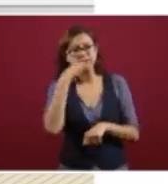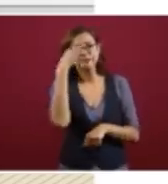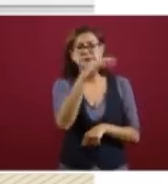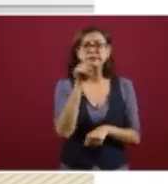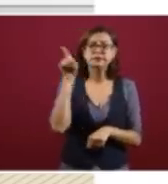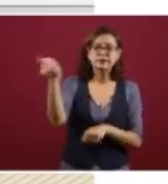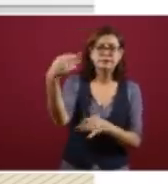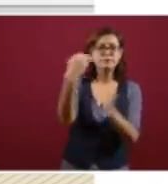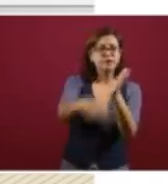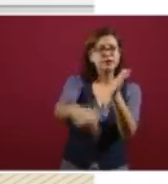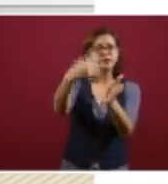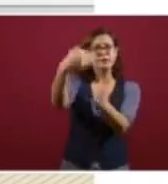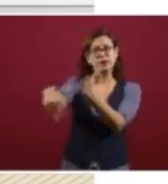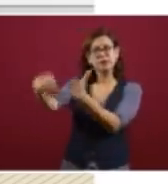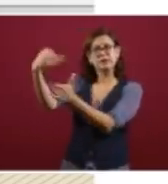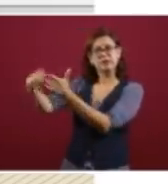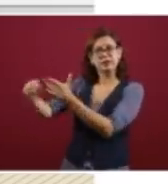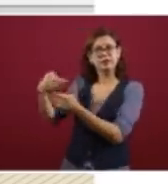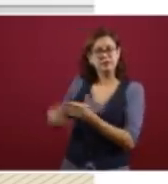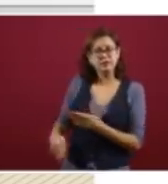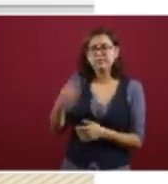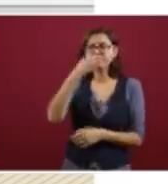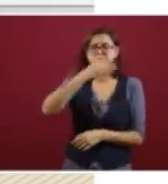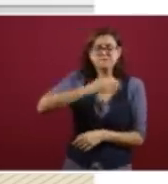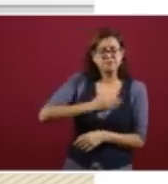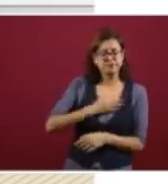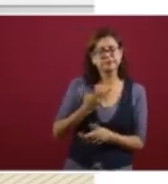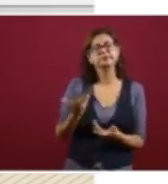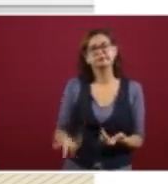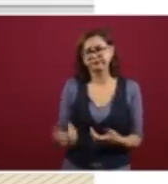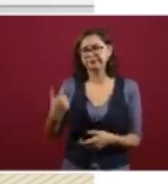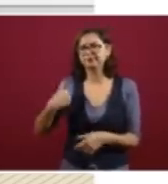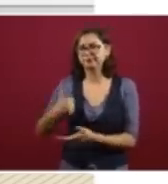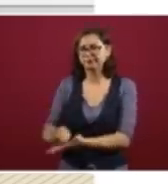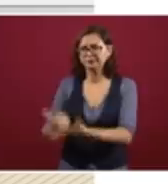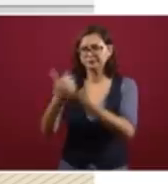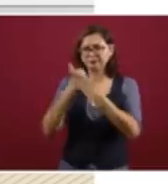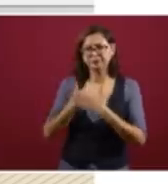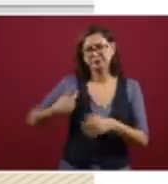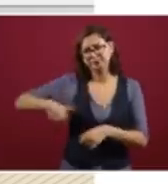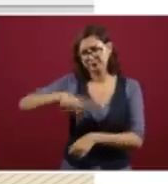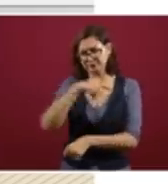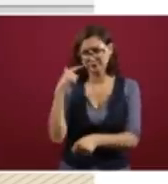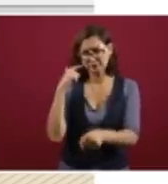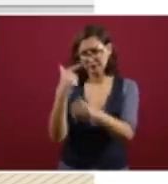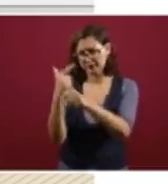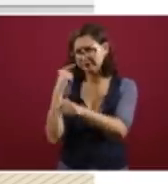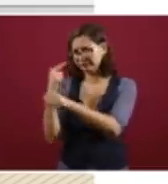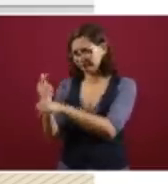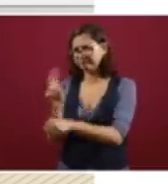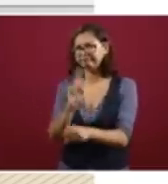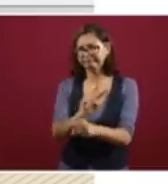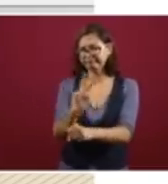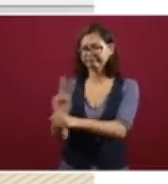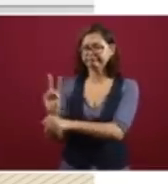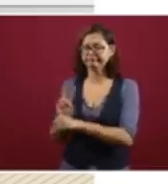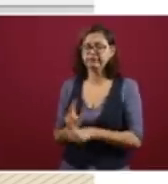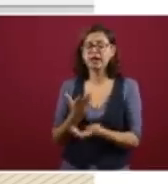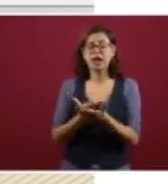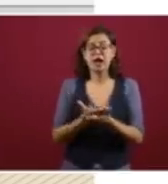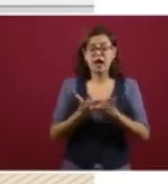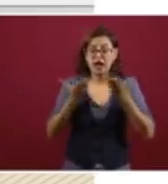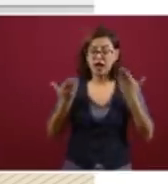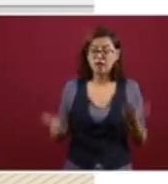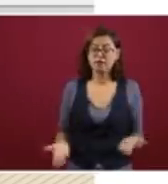siendo excluido en los diagnósticos iniciales y a darle seguimiento y ahora al control, digamos, de